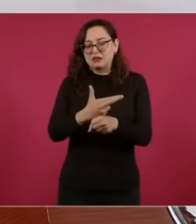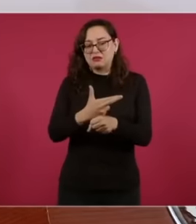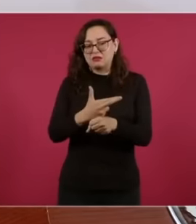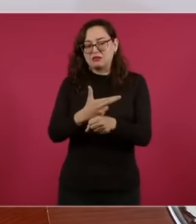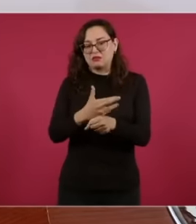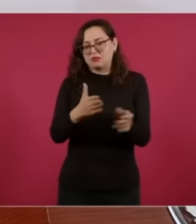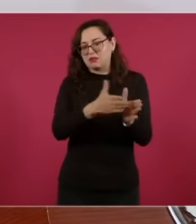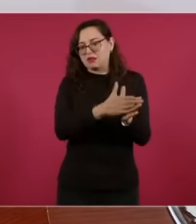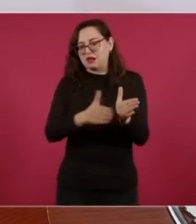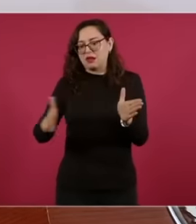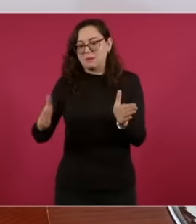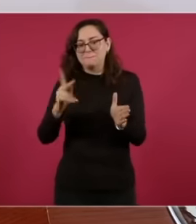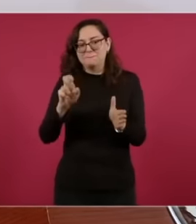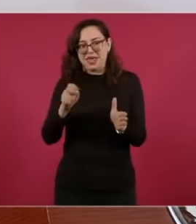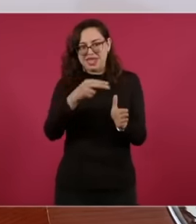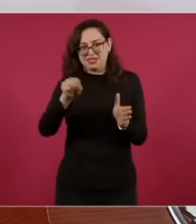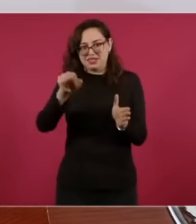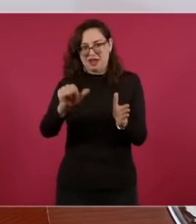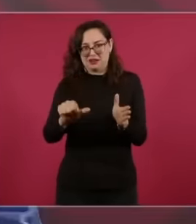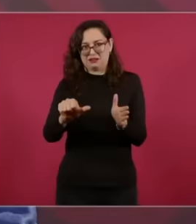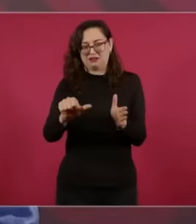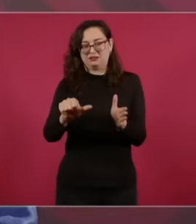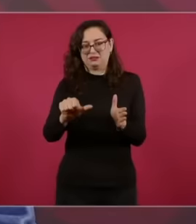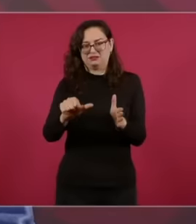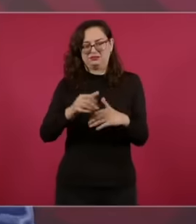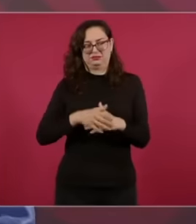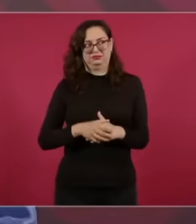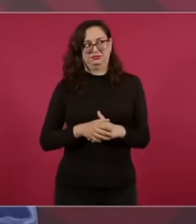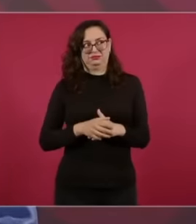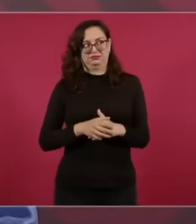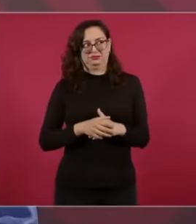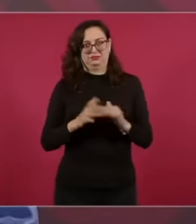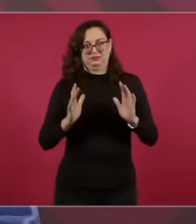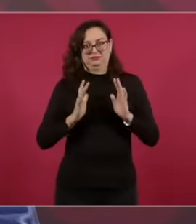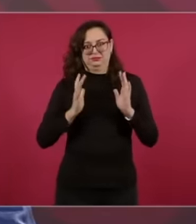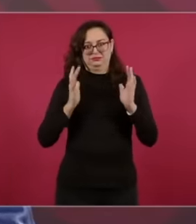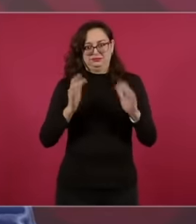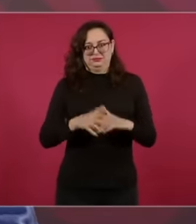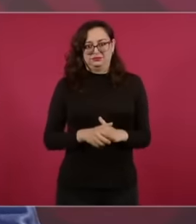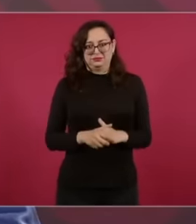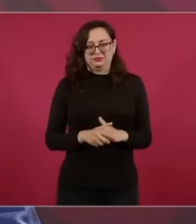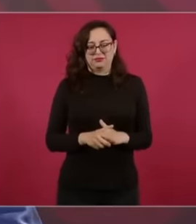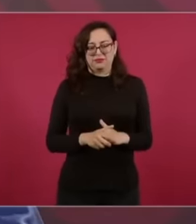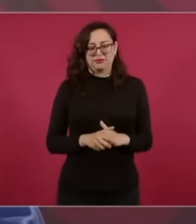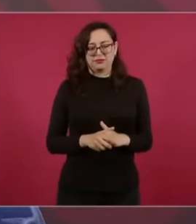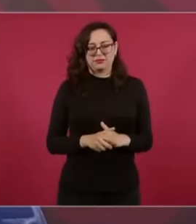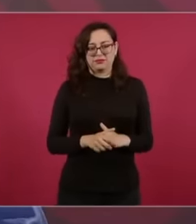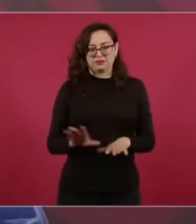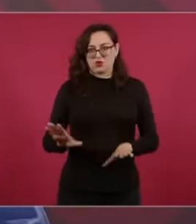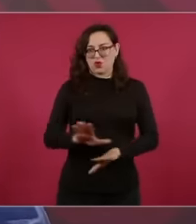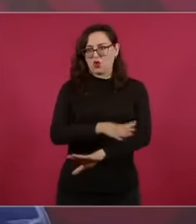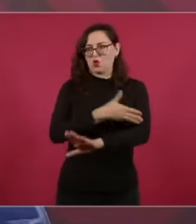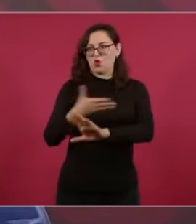secretario de la defensa, que lo detienen. Pues es una institución.